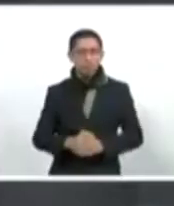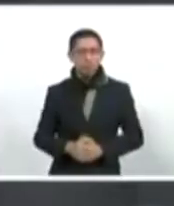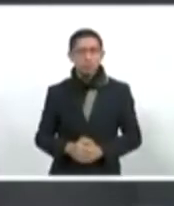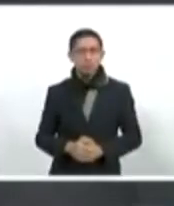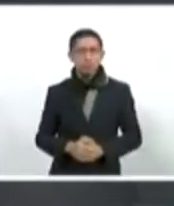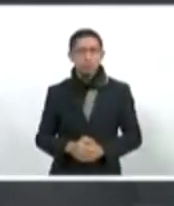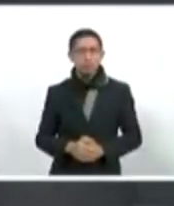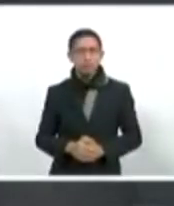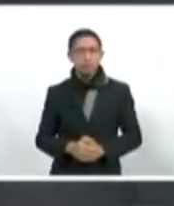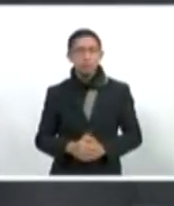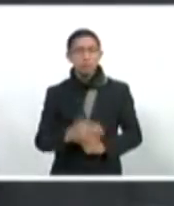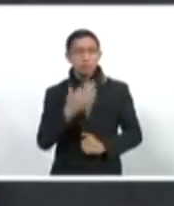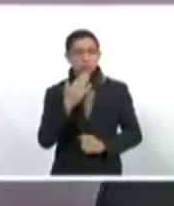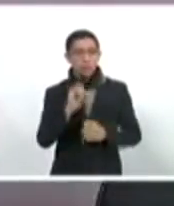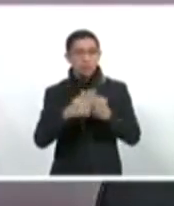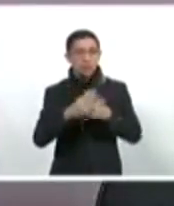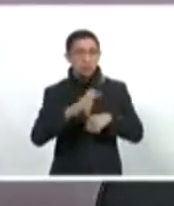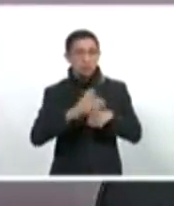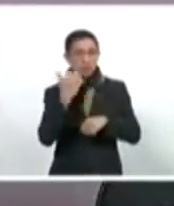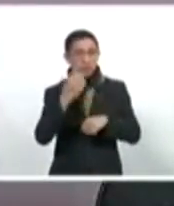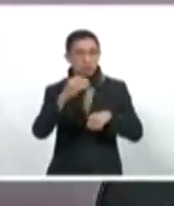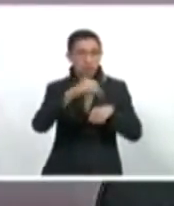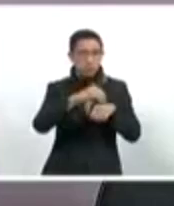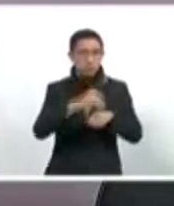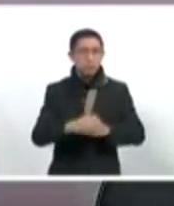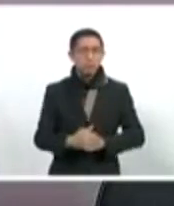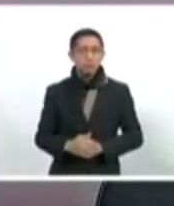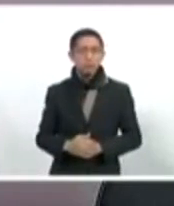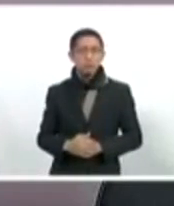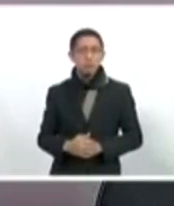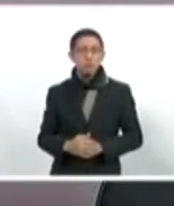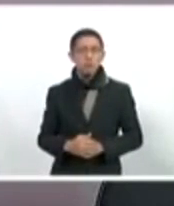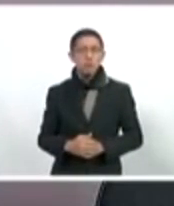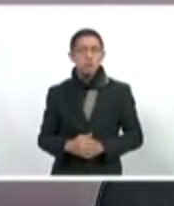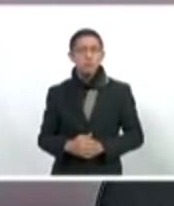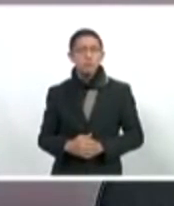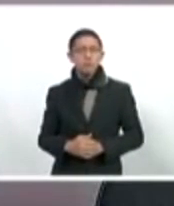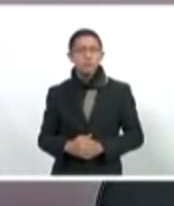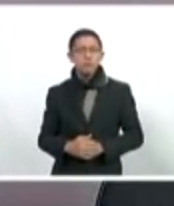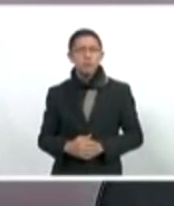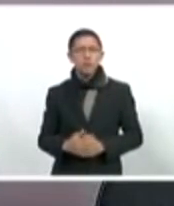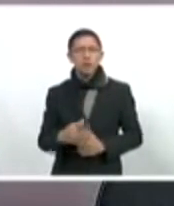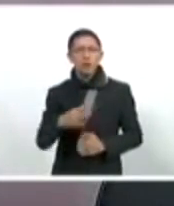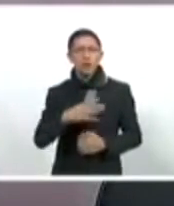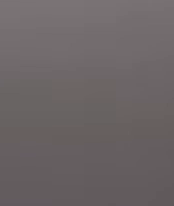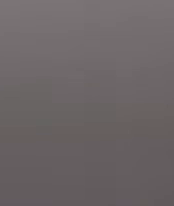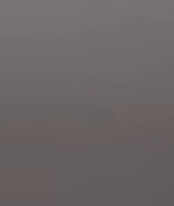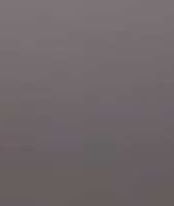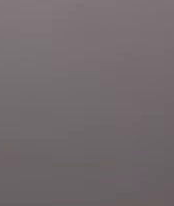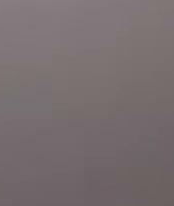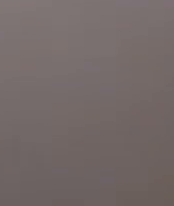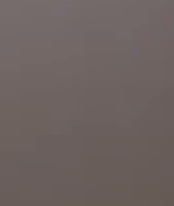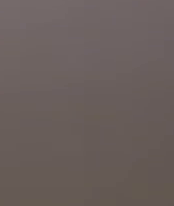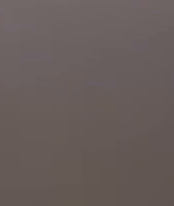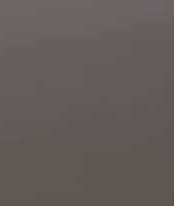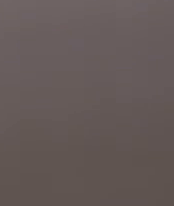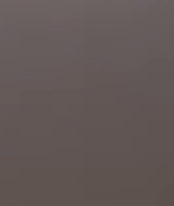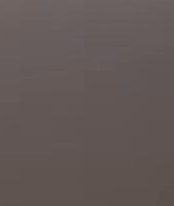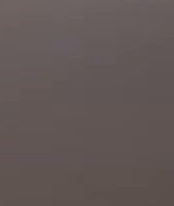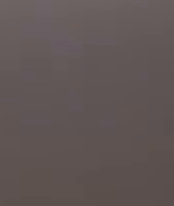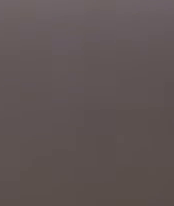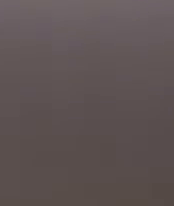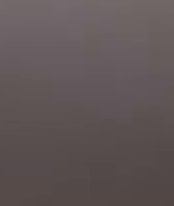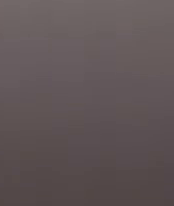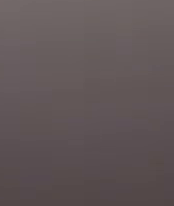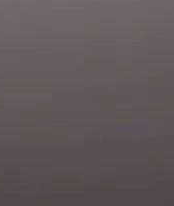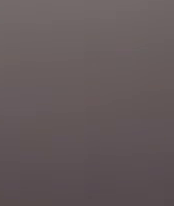Mediante su programa de televisión nocturna Enlace Ciudadano, el gobernador Carlos Joaquín González informó que Fonatur